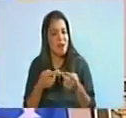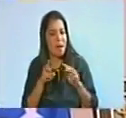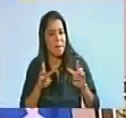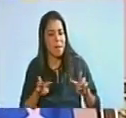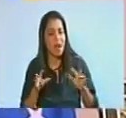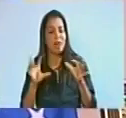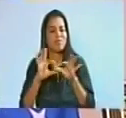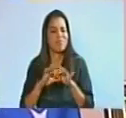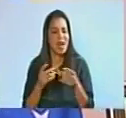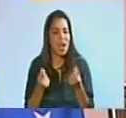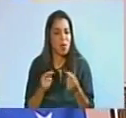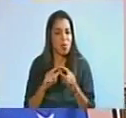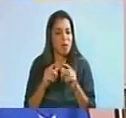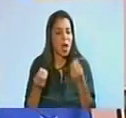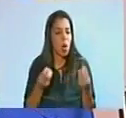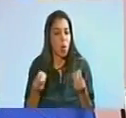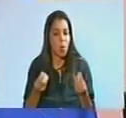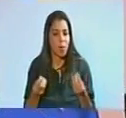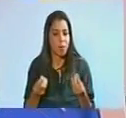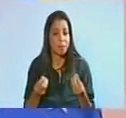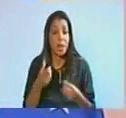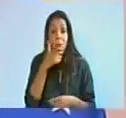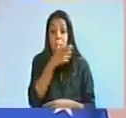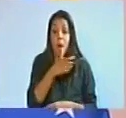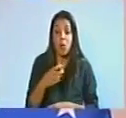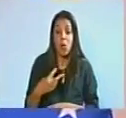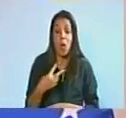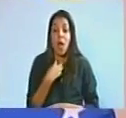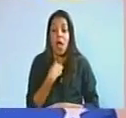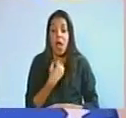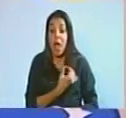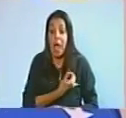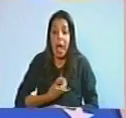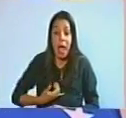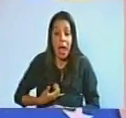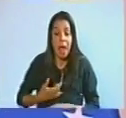económico. Si hambreamos a la gente, llevamos a la gente a la guerra.